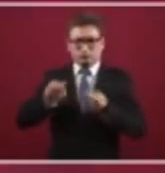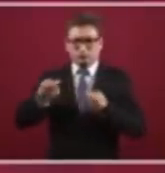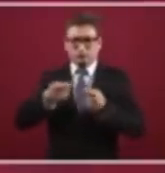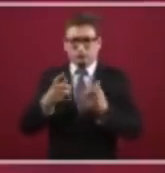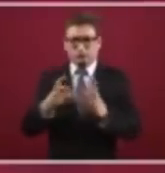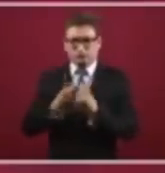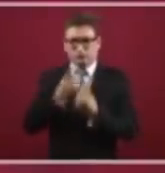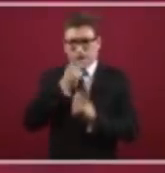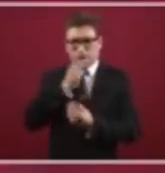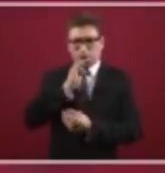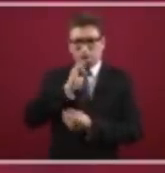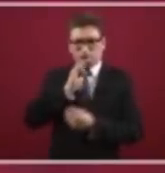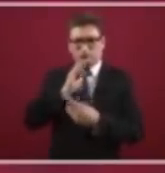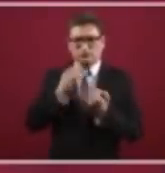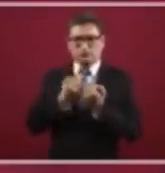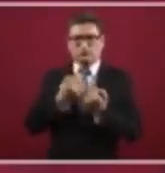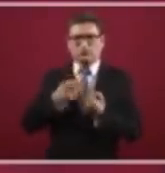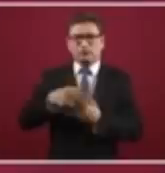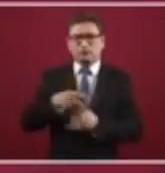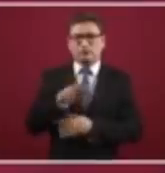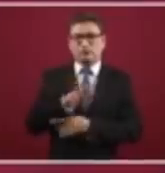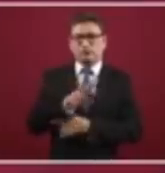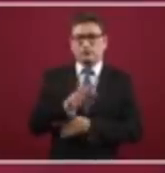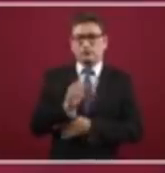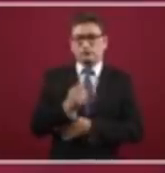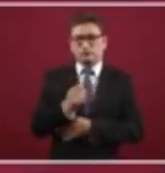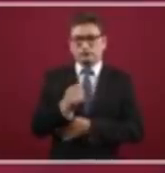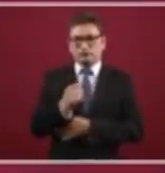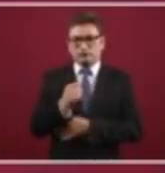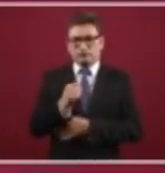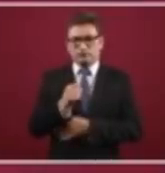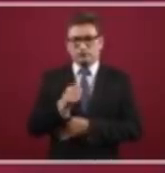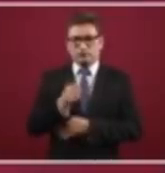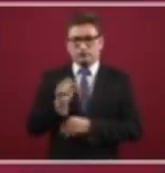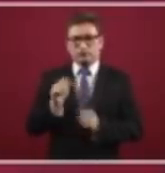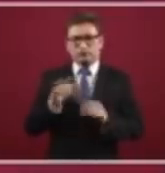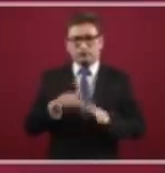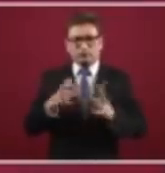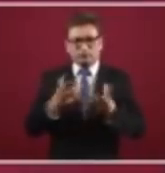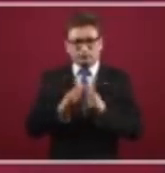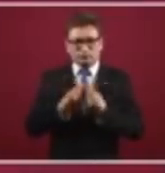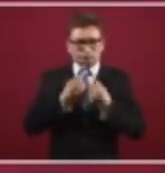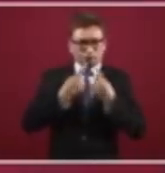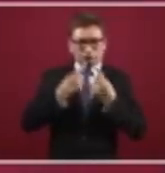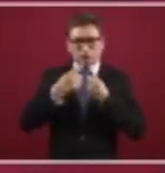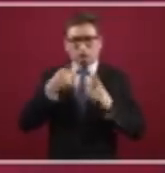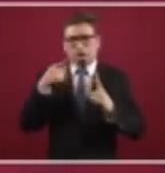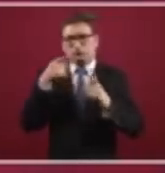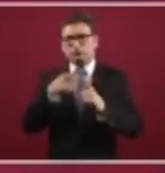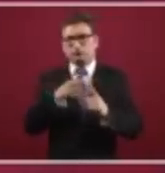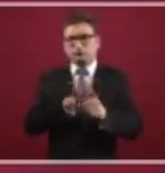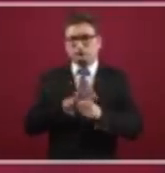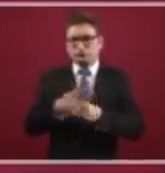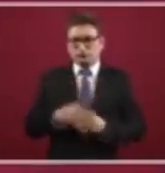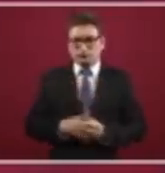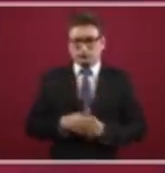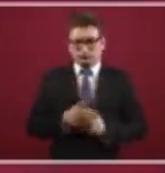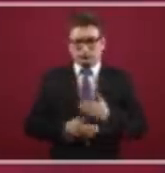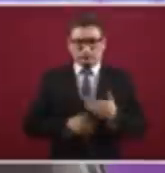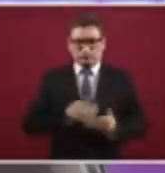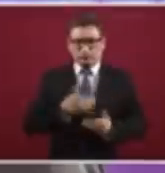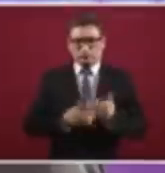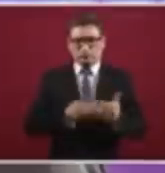de familia realizada el 18 de septiembre donde la conclusión fundamental es avanzar en un replanteamiento